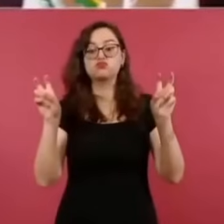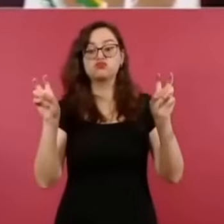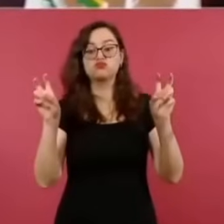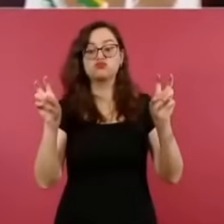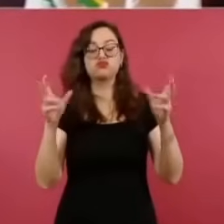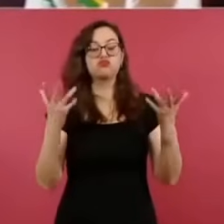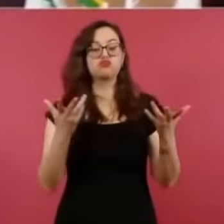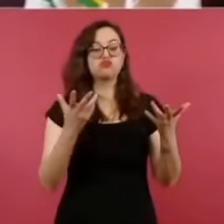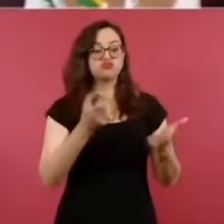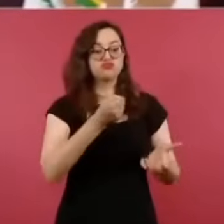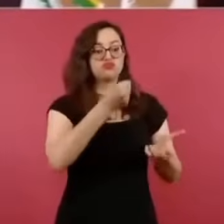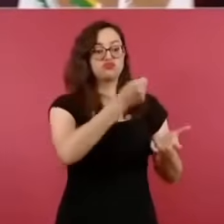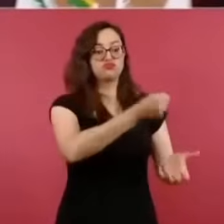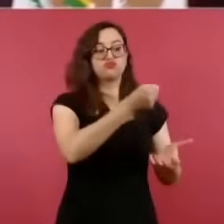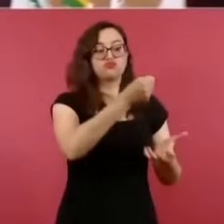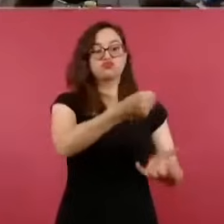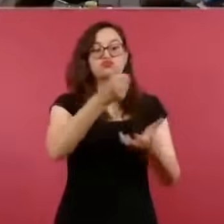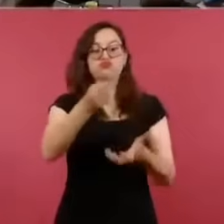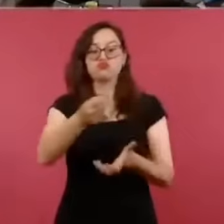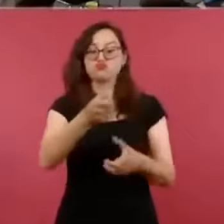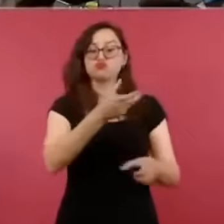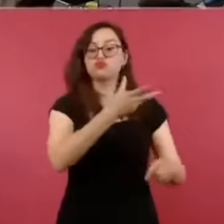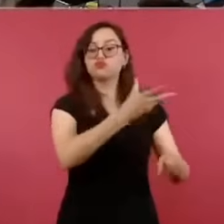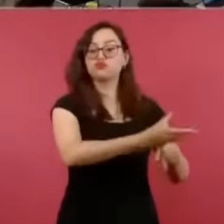¿Cómo le llaman al proceso técnico?